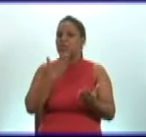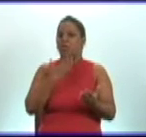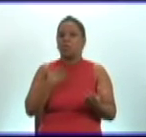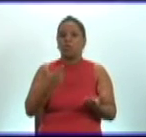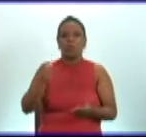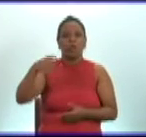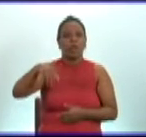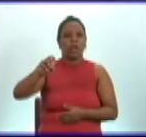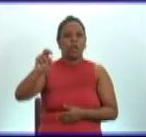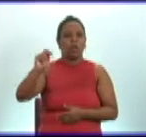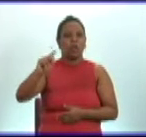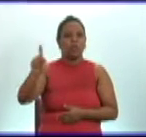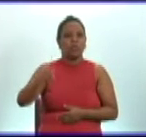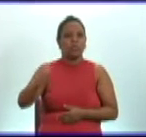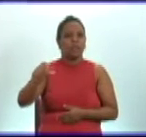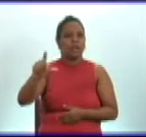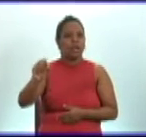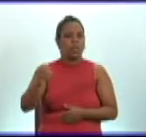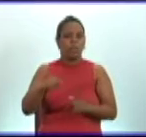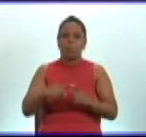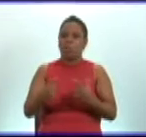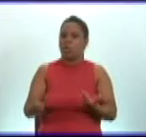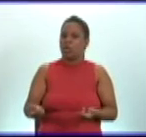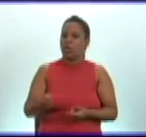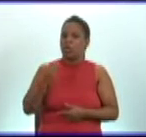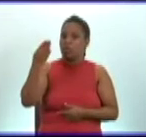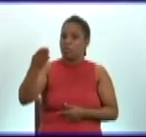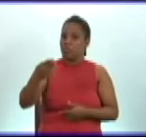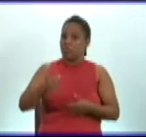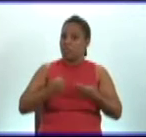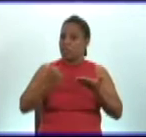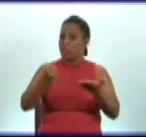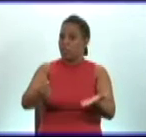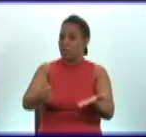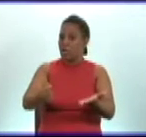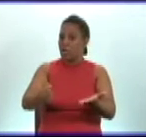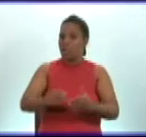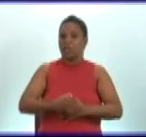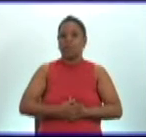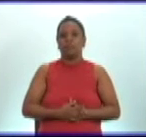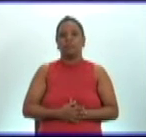¿Por qué? ¿Fueron a rendirle homenaje?